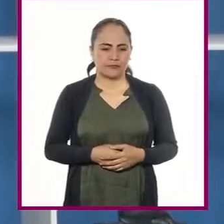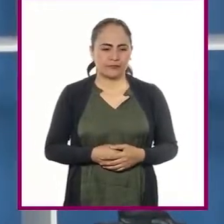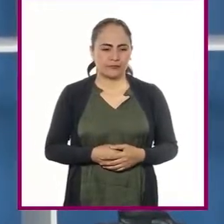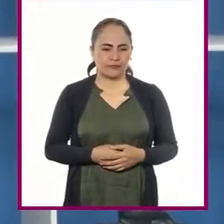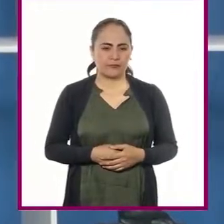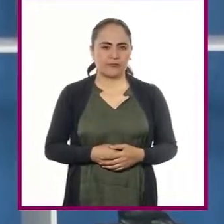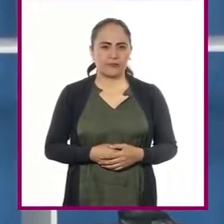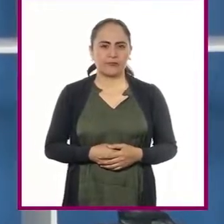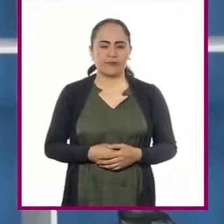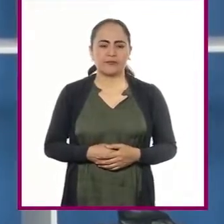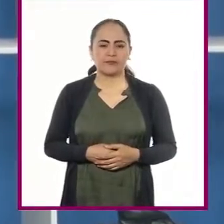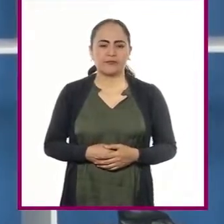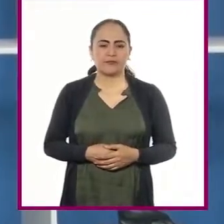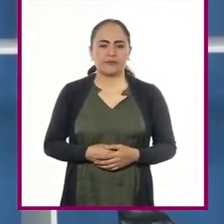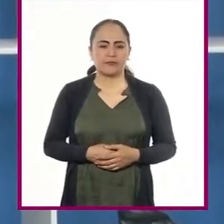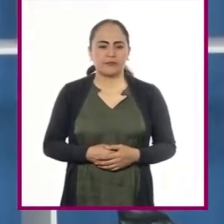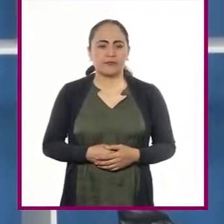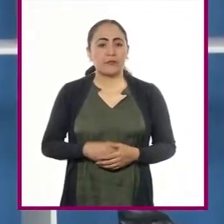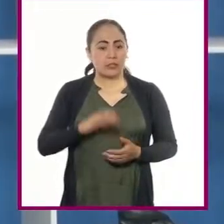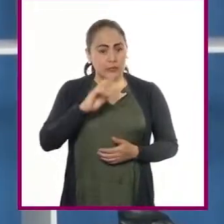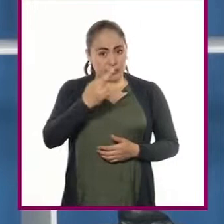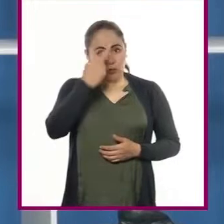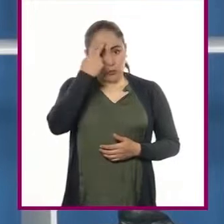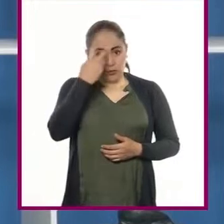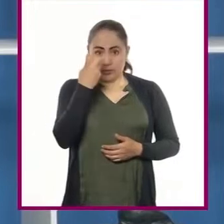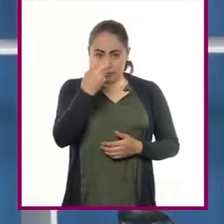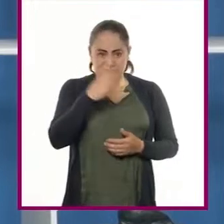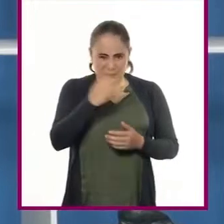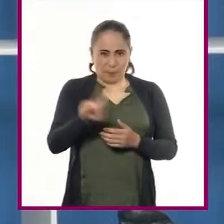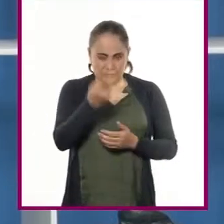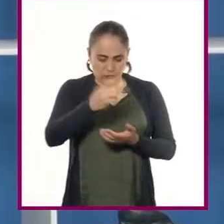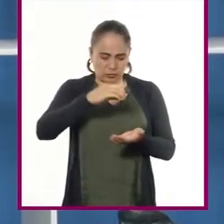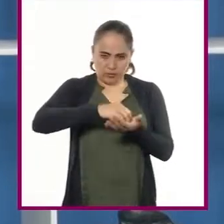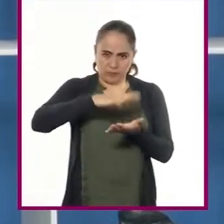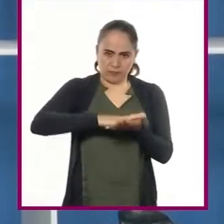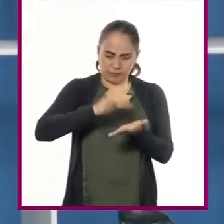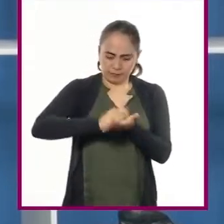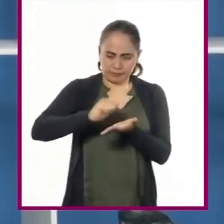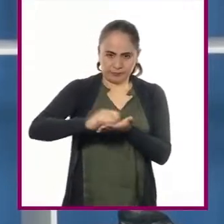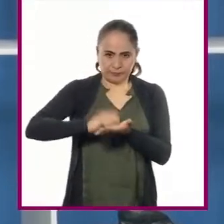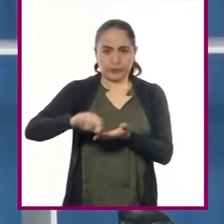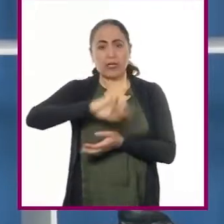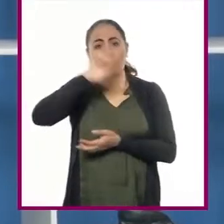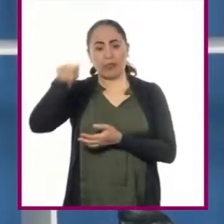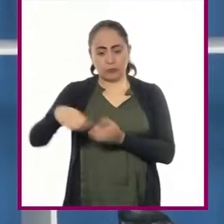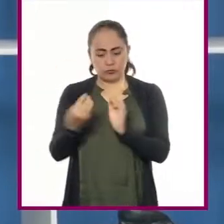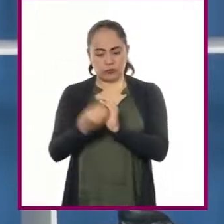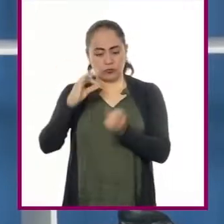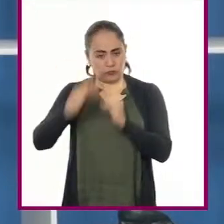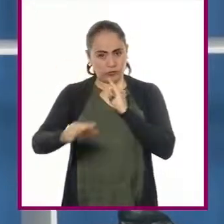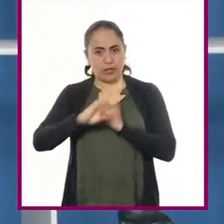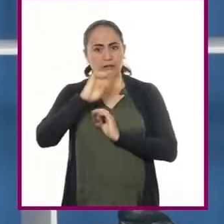y XVII? No olviden anotarla en su cuaderno y responderla al final de la sesión.